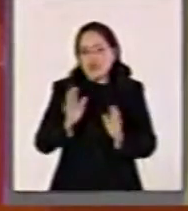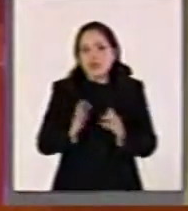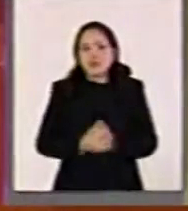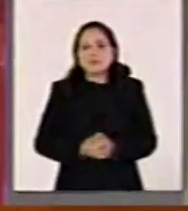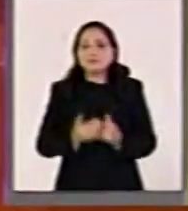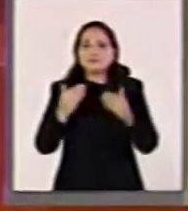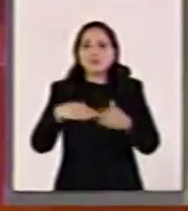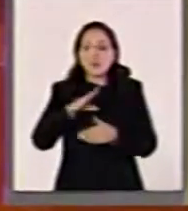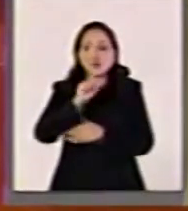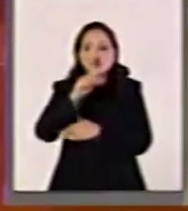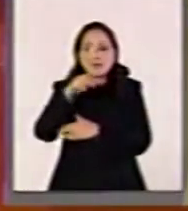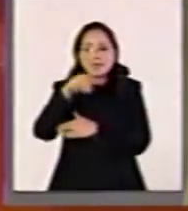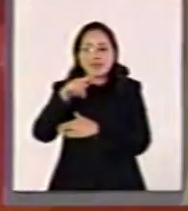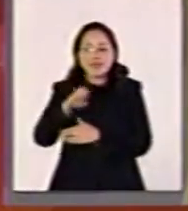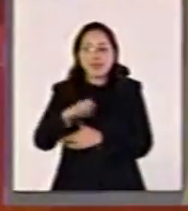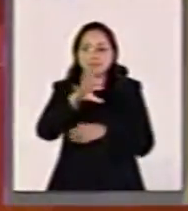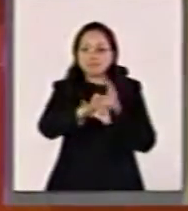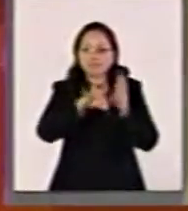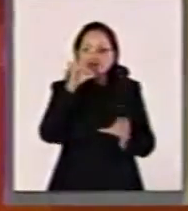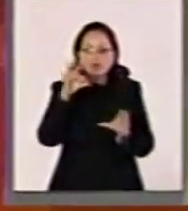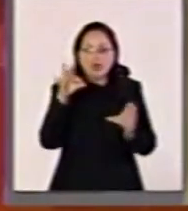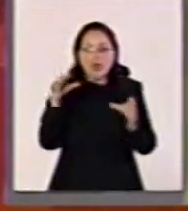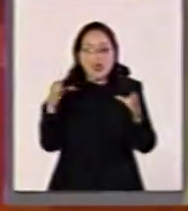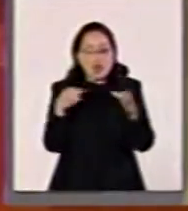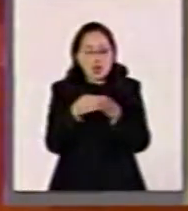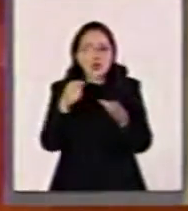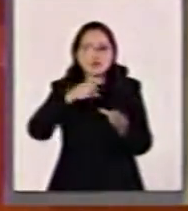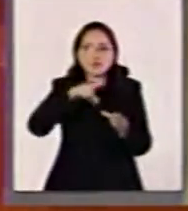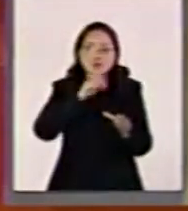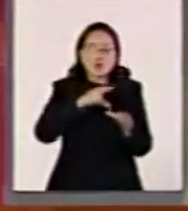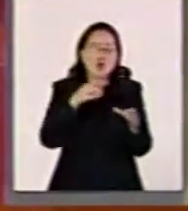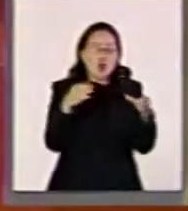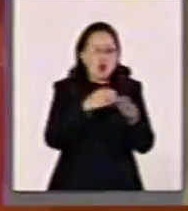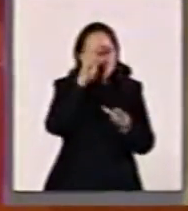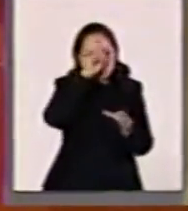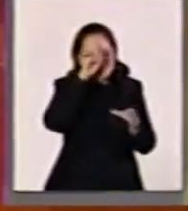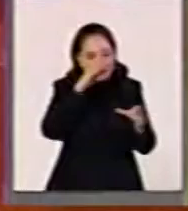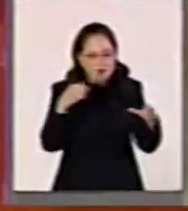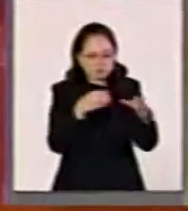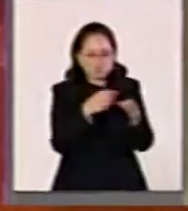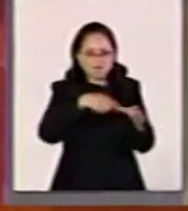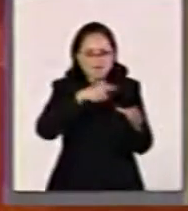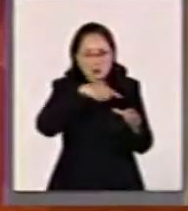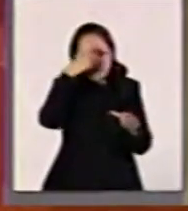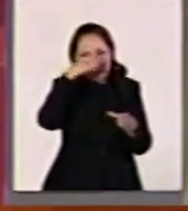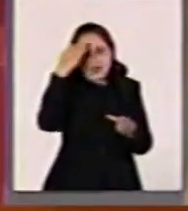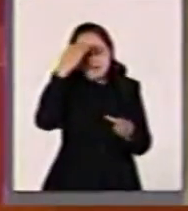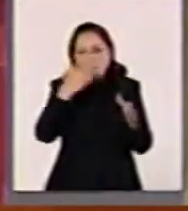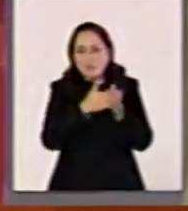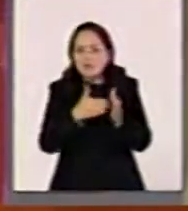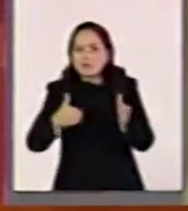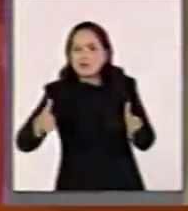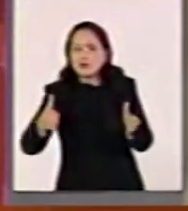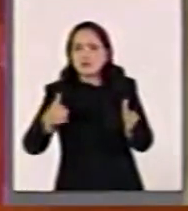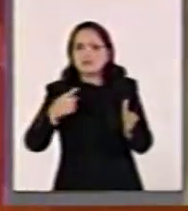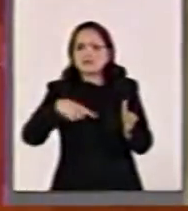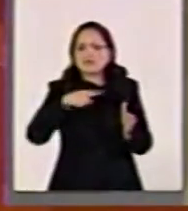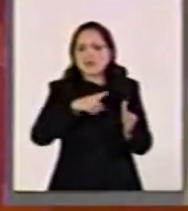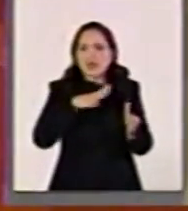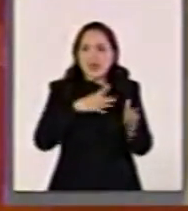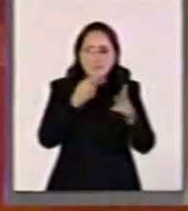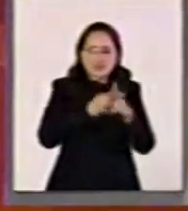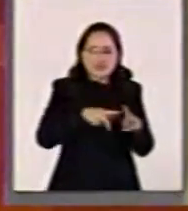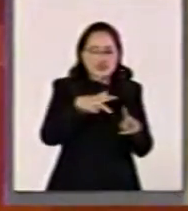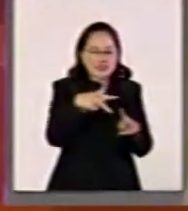Bustamante Fernández fue electo como integrante del Consejo Consultivo de la Comisión para un periodo que empezó el